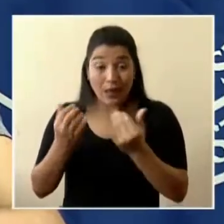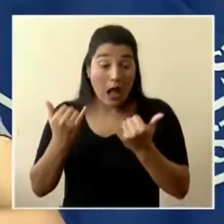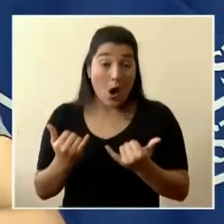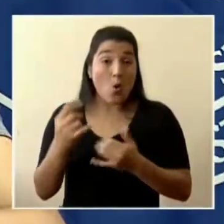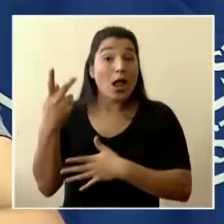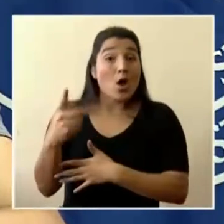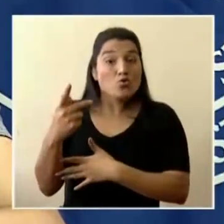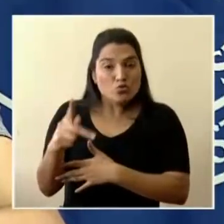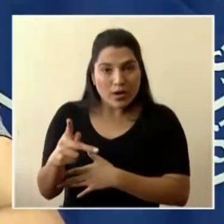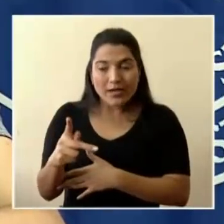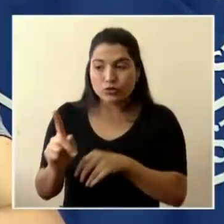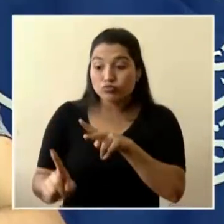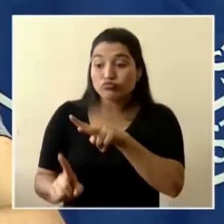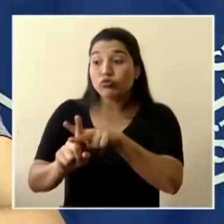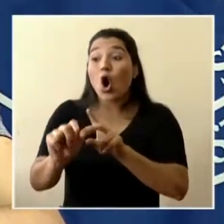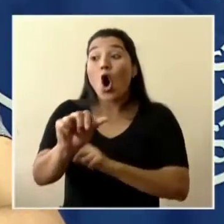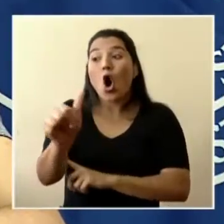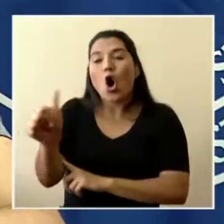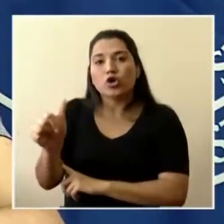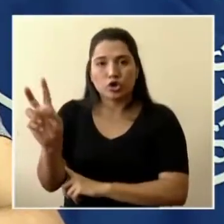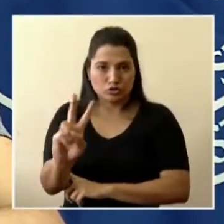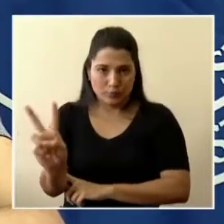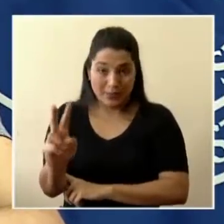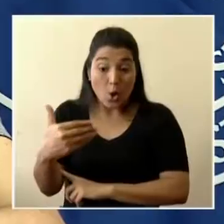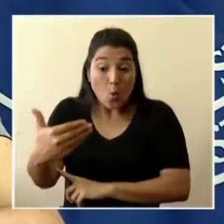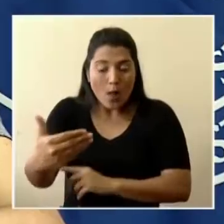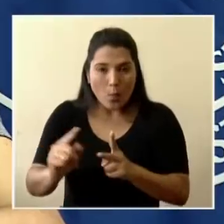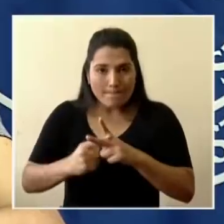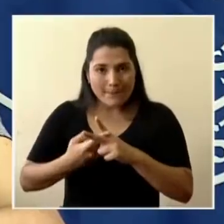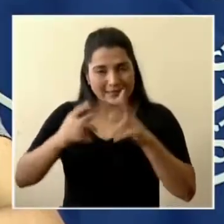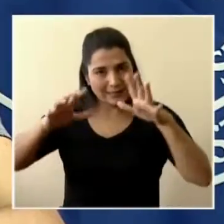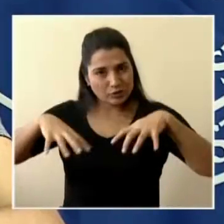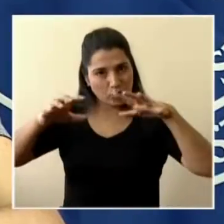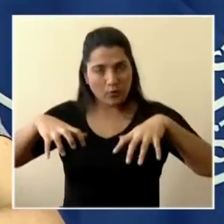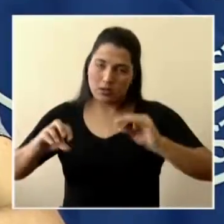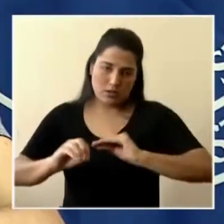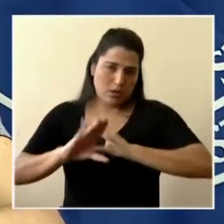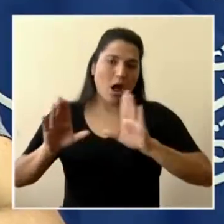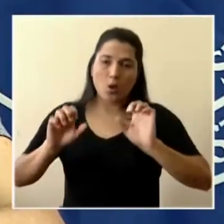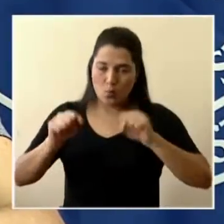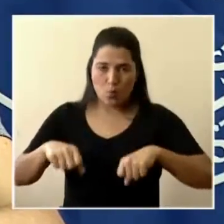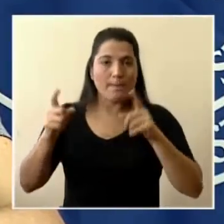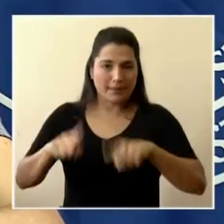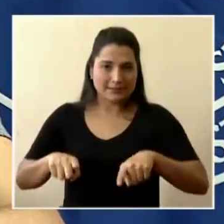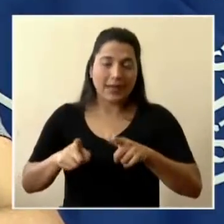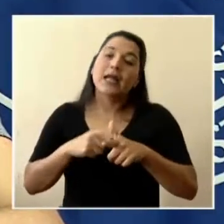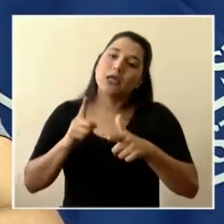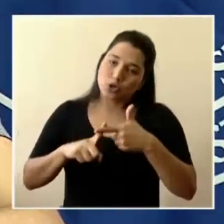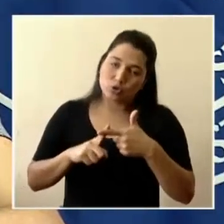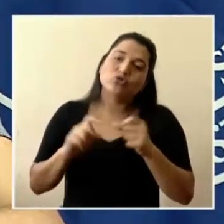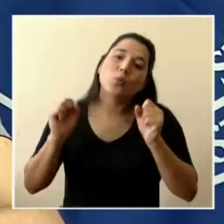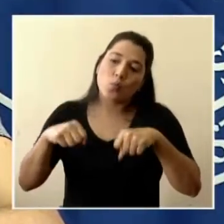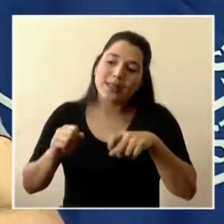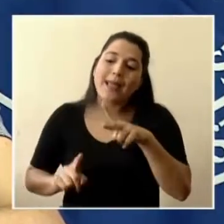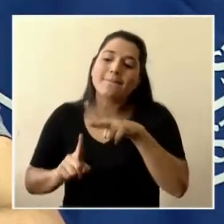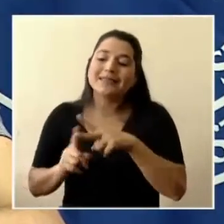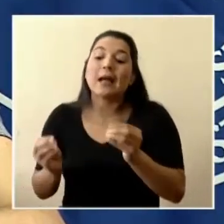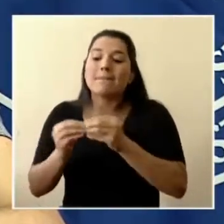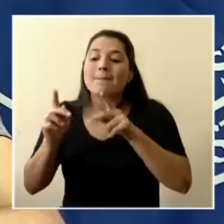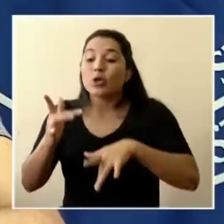hayan circulaciones de otros virus conforme entran las lluvias, claro que está presente. Eso puede también hacer que haya más personas con síntomas